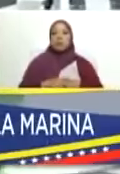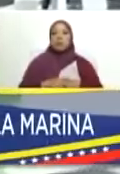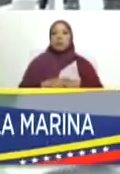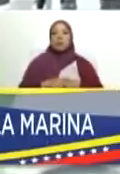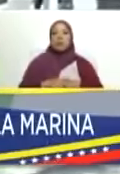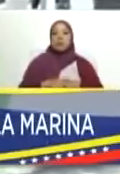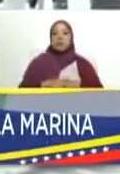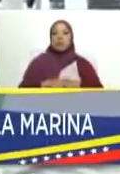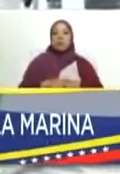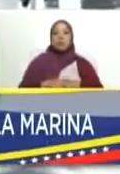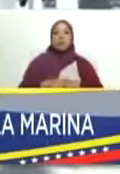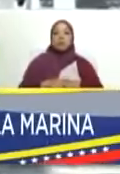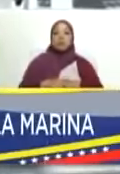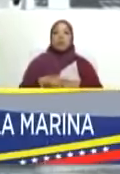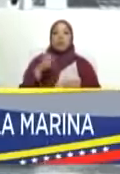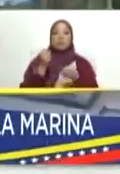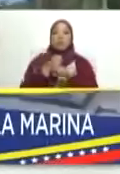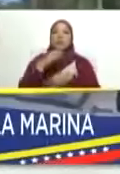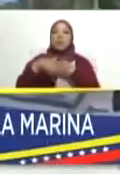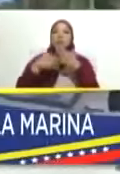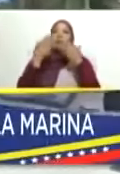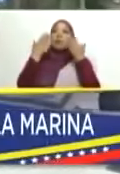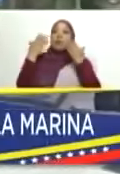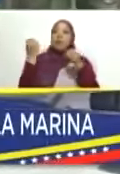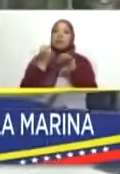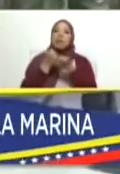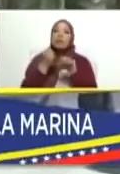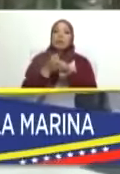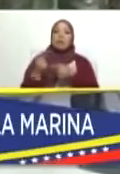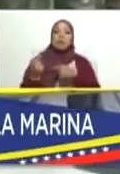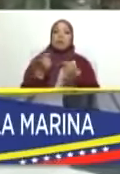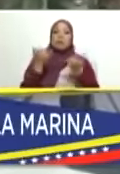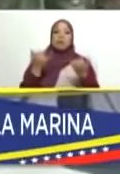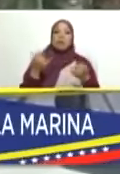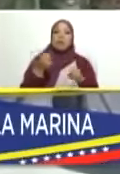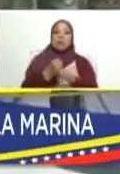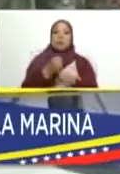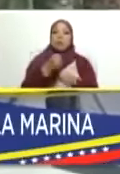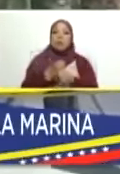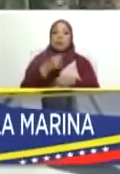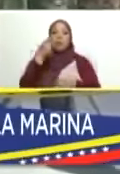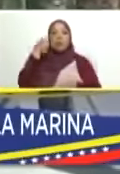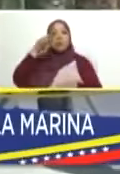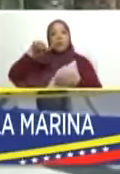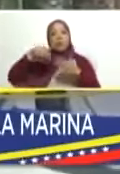lanzaste el anzuelo, Silita. Por eso decía. Ajá. Ahora está muy bonito.